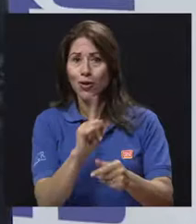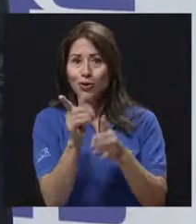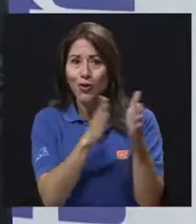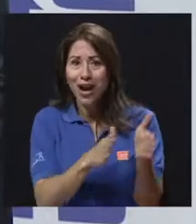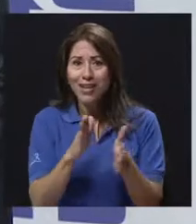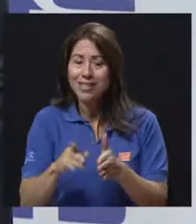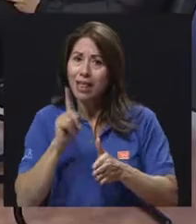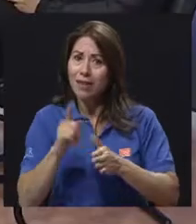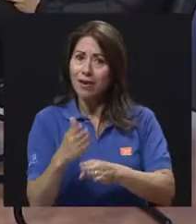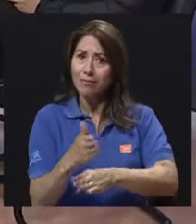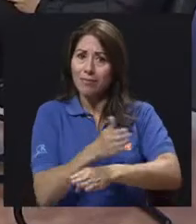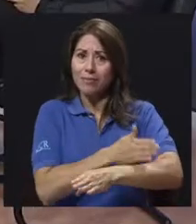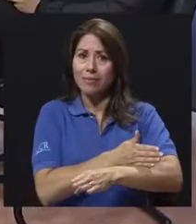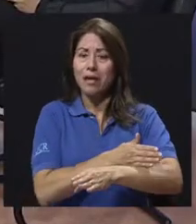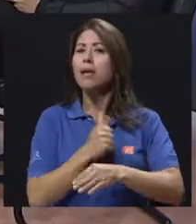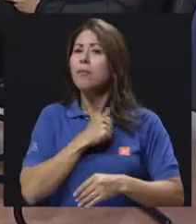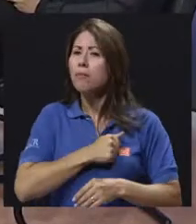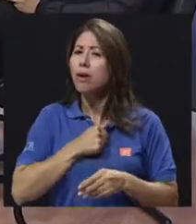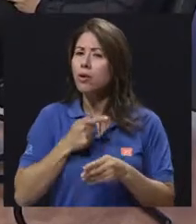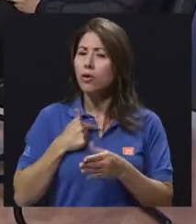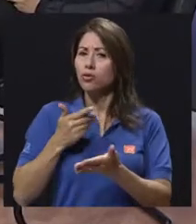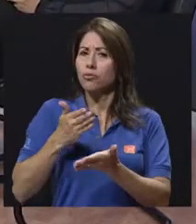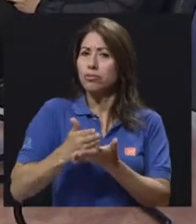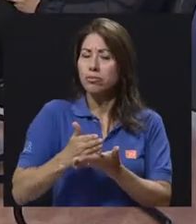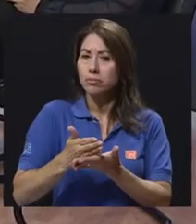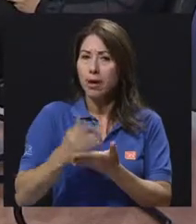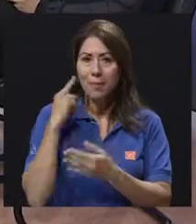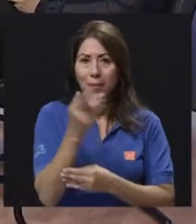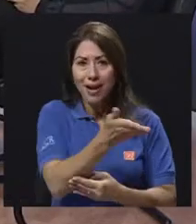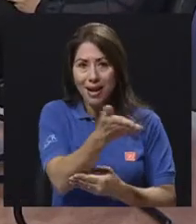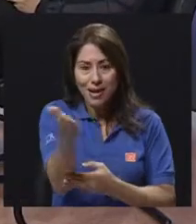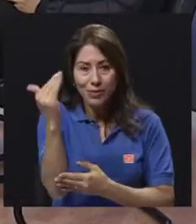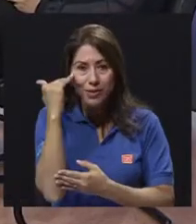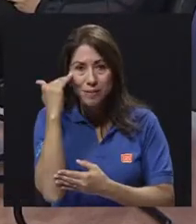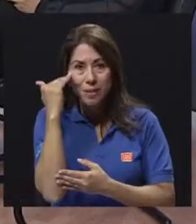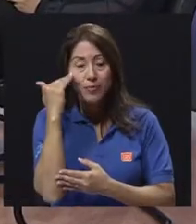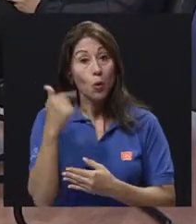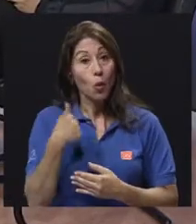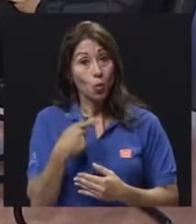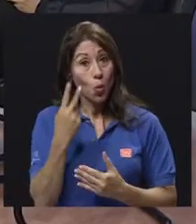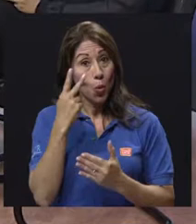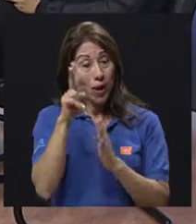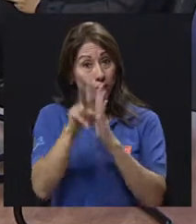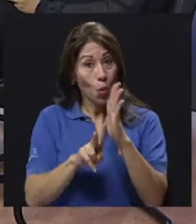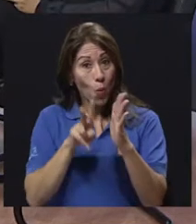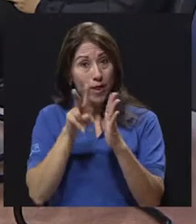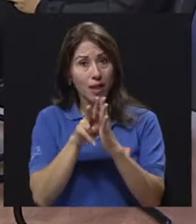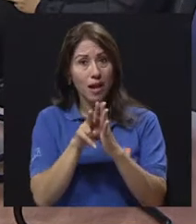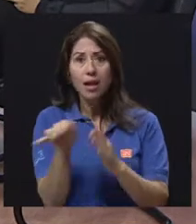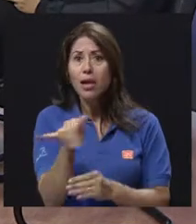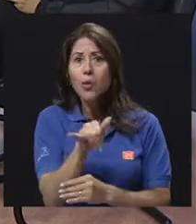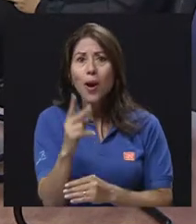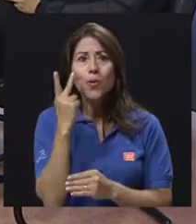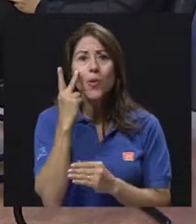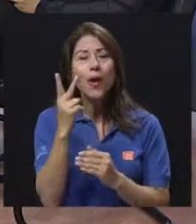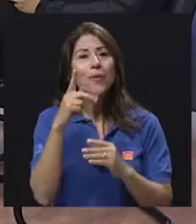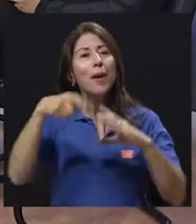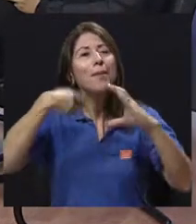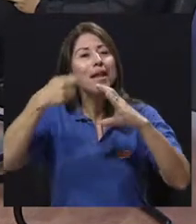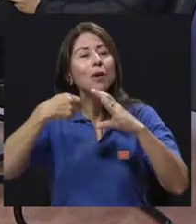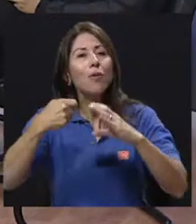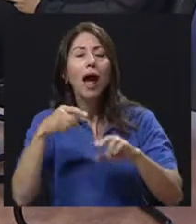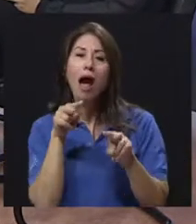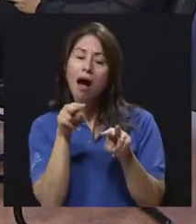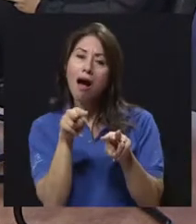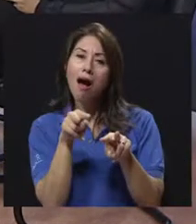para nuestros televidentes, perdón por la interrupción, que es que... ya uno ve el documental y como cuando uno ve una película, pues qué lindo nada y qué fácil